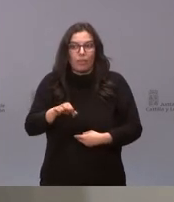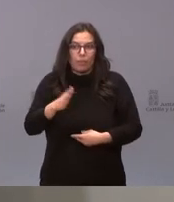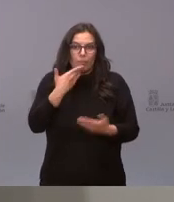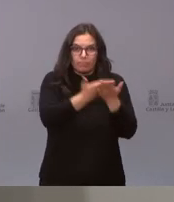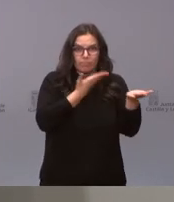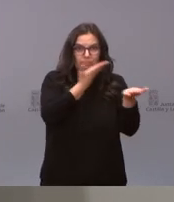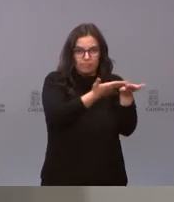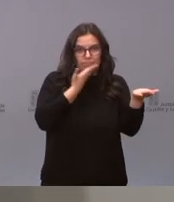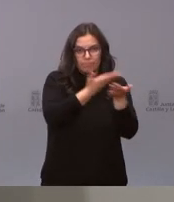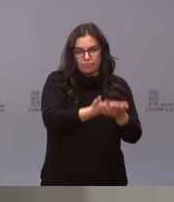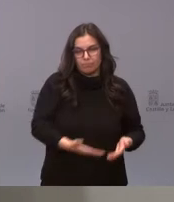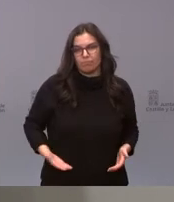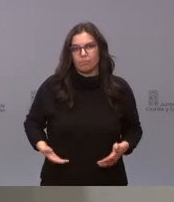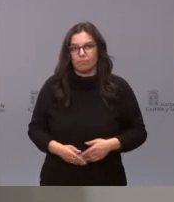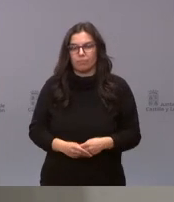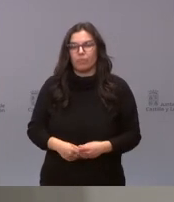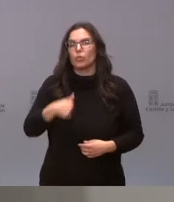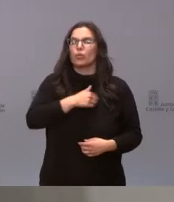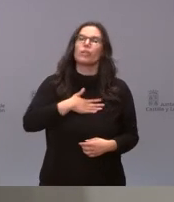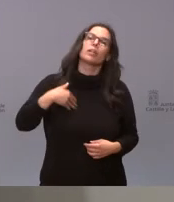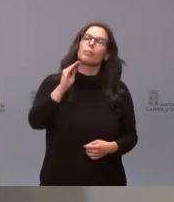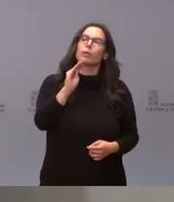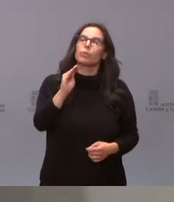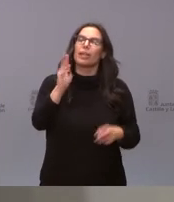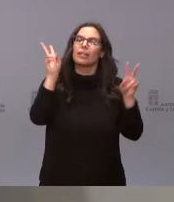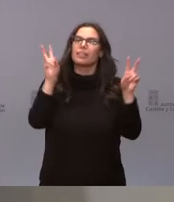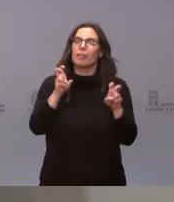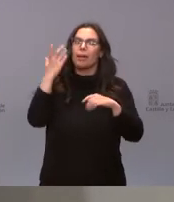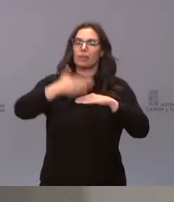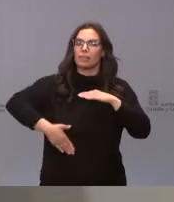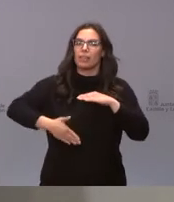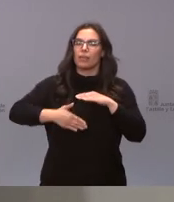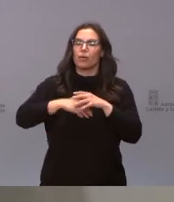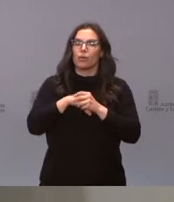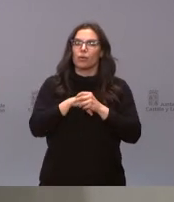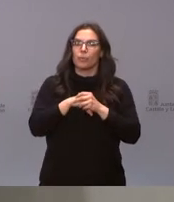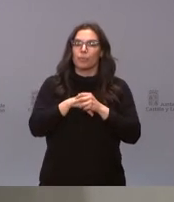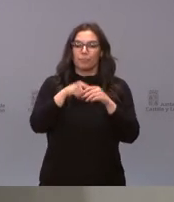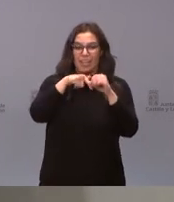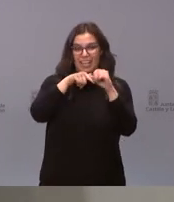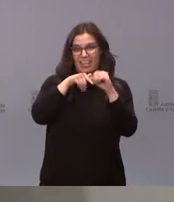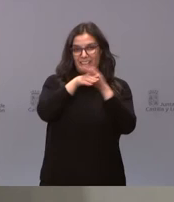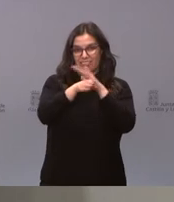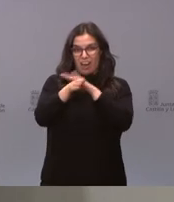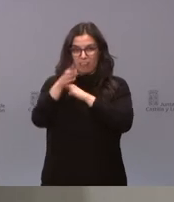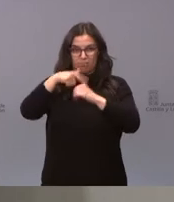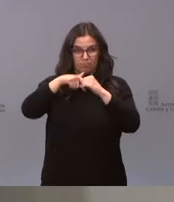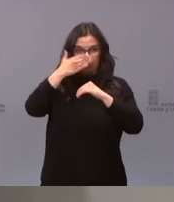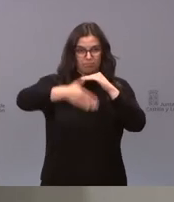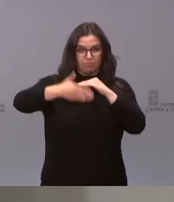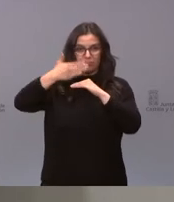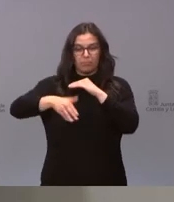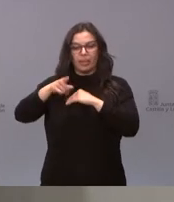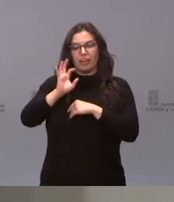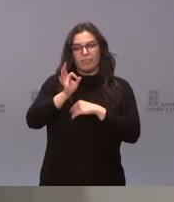hacer yo le quería preguntar en el tema de la limitación de aforos es verdad que eso está